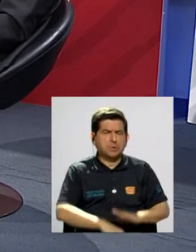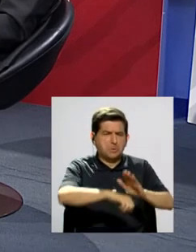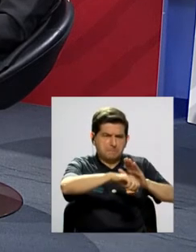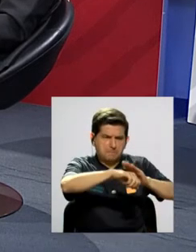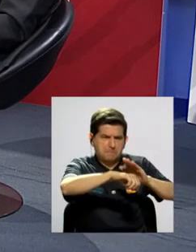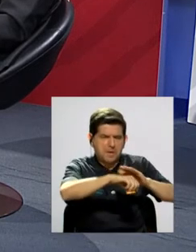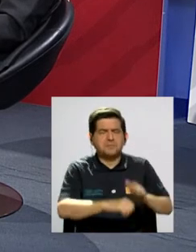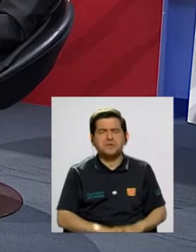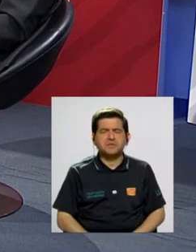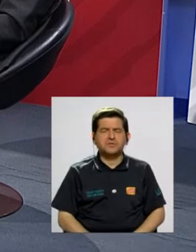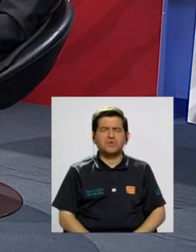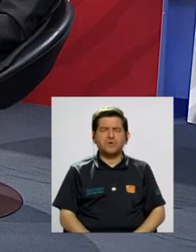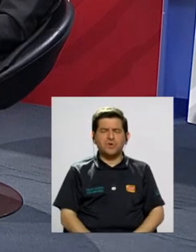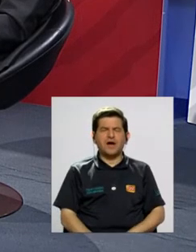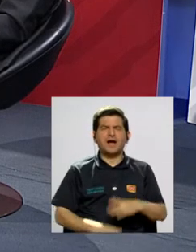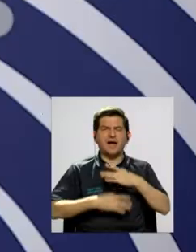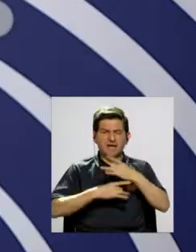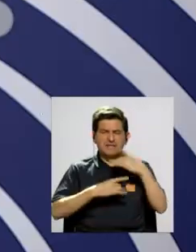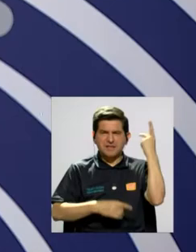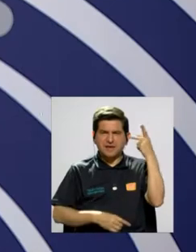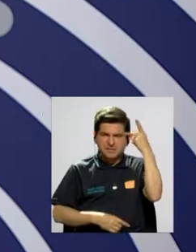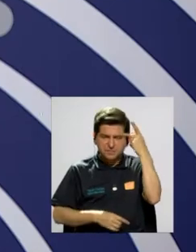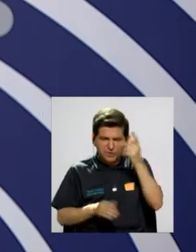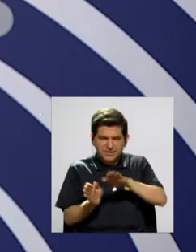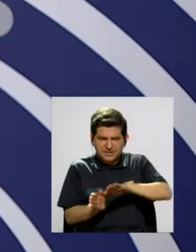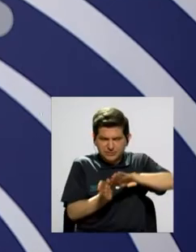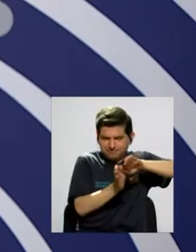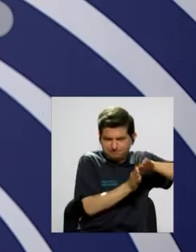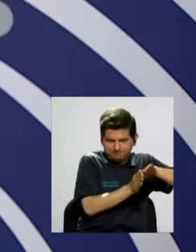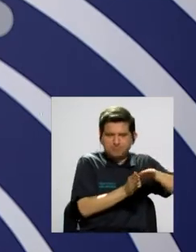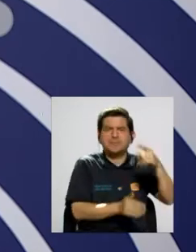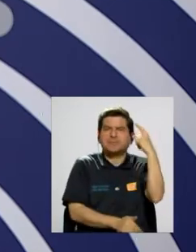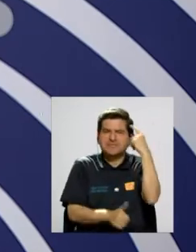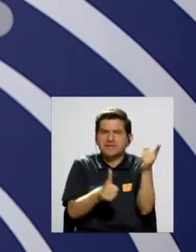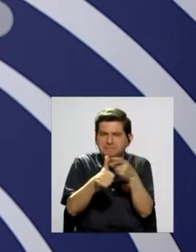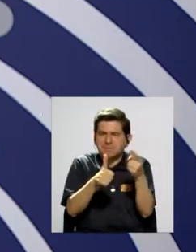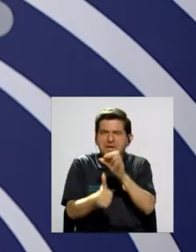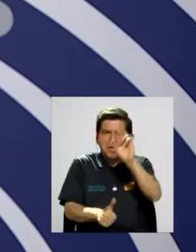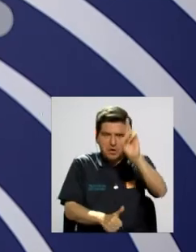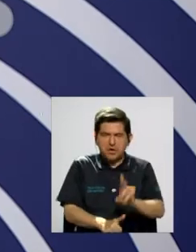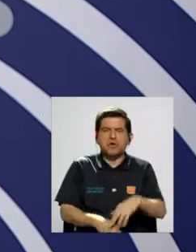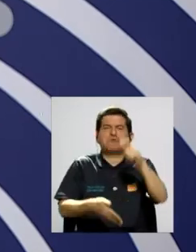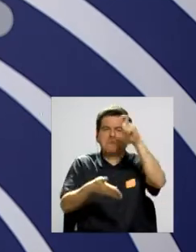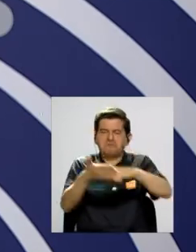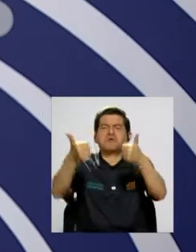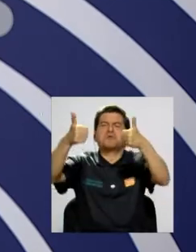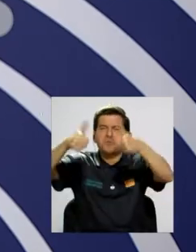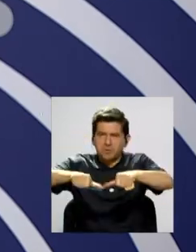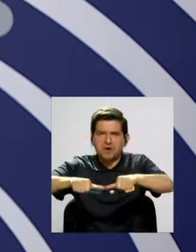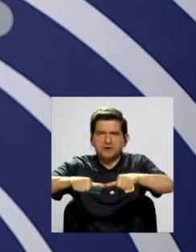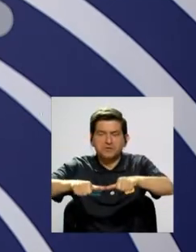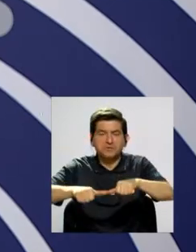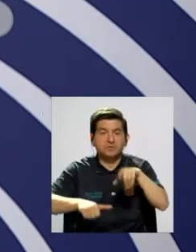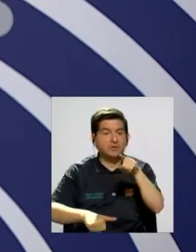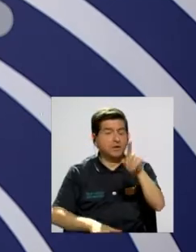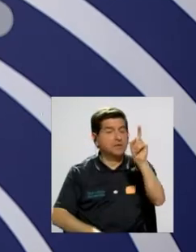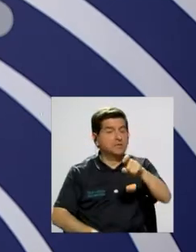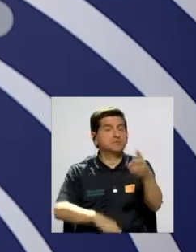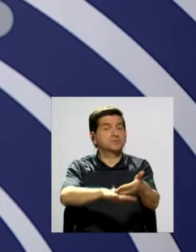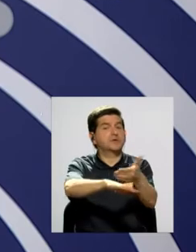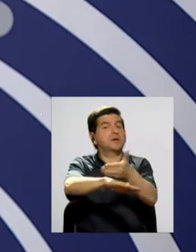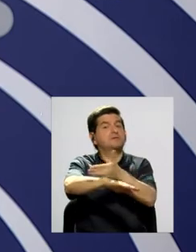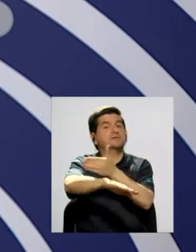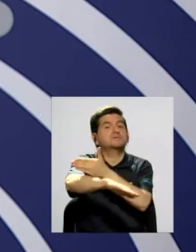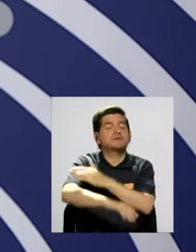sus intereses político-partidistas para decir, bueno, es por Costa Rica y vamos a firmar esto, eso debería avanzar.